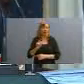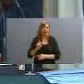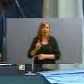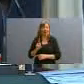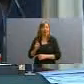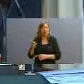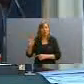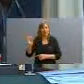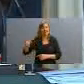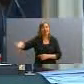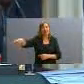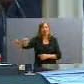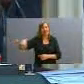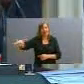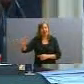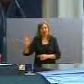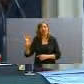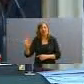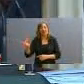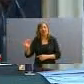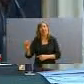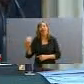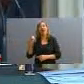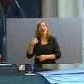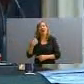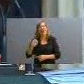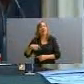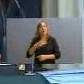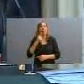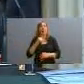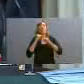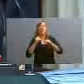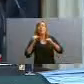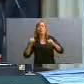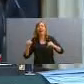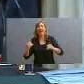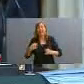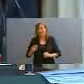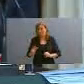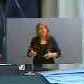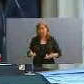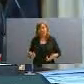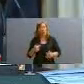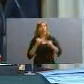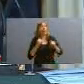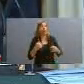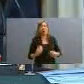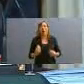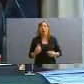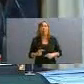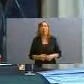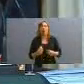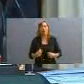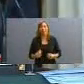pero saben lo que significaba hacer frente a una campaña mediática cuando no se tenían fondos y había que pagar